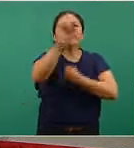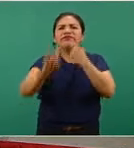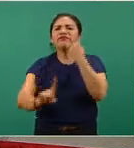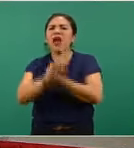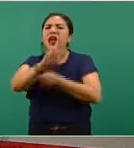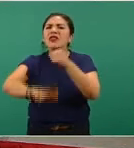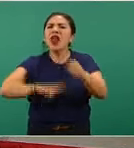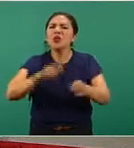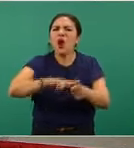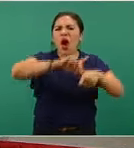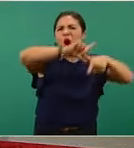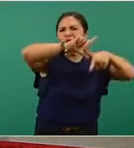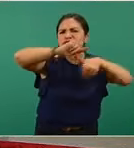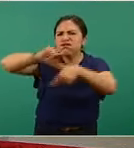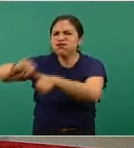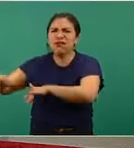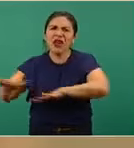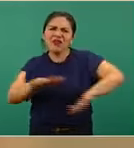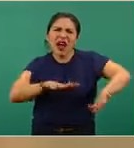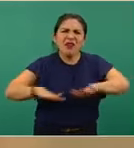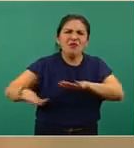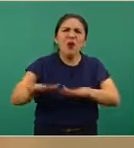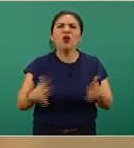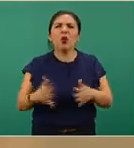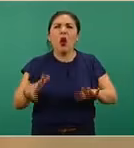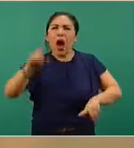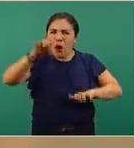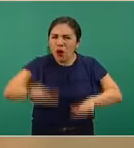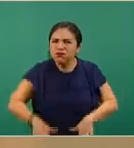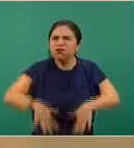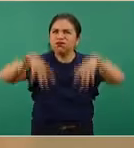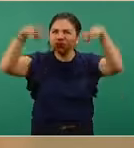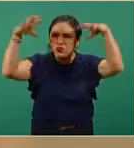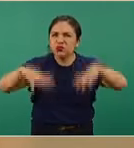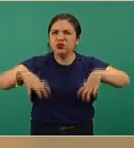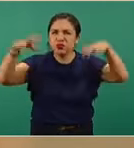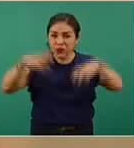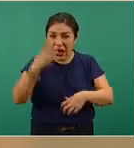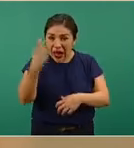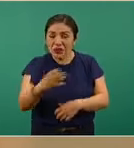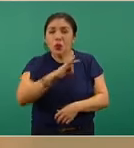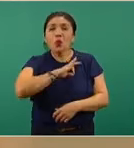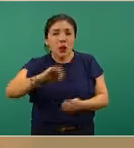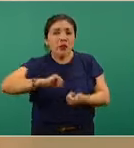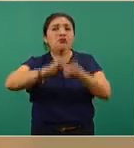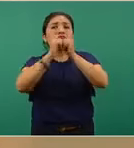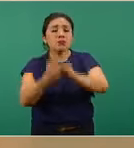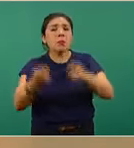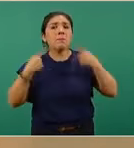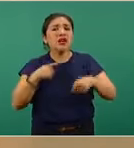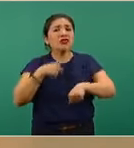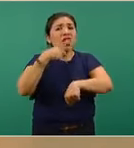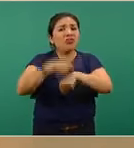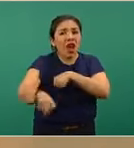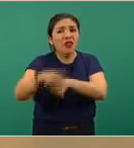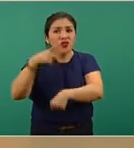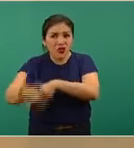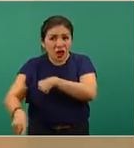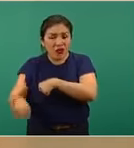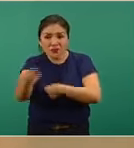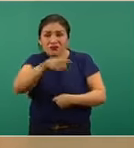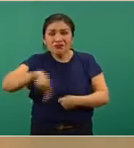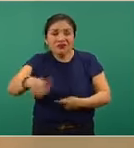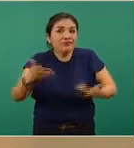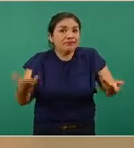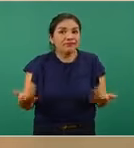naturales, huracanes, terremotos, inundaciones, que pueden causar daño a la población y que son